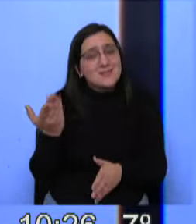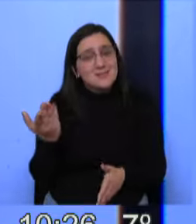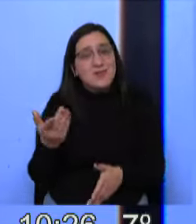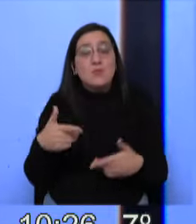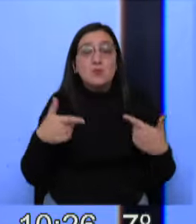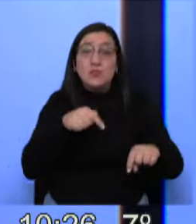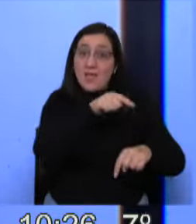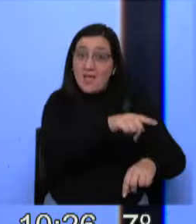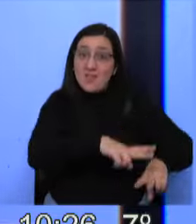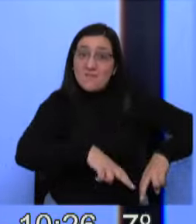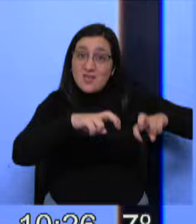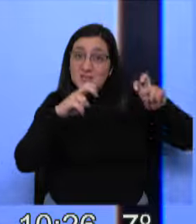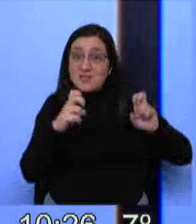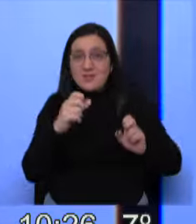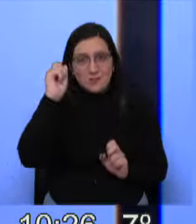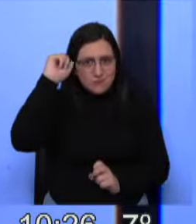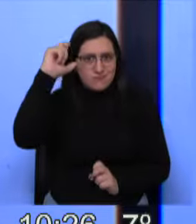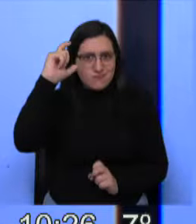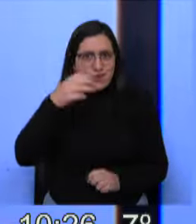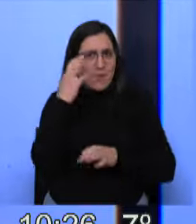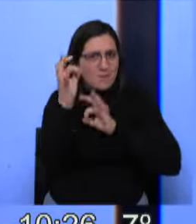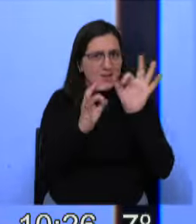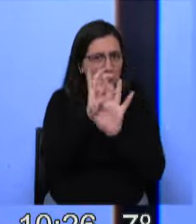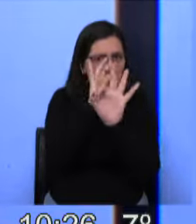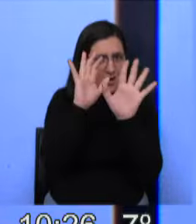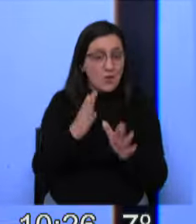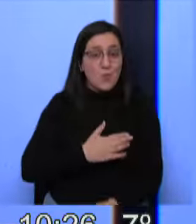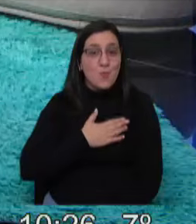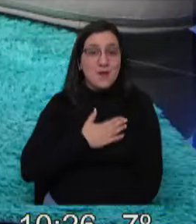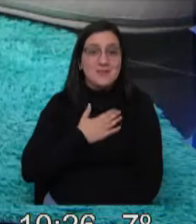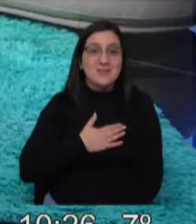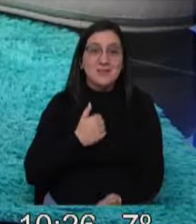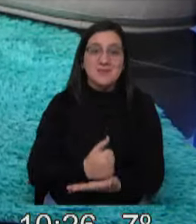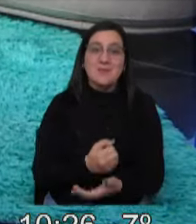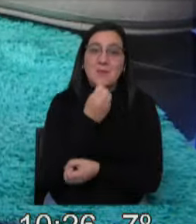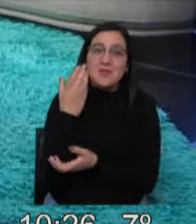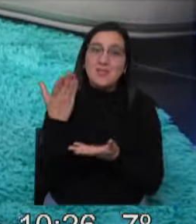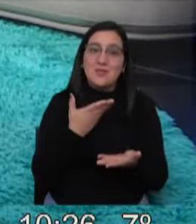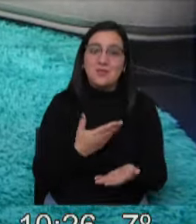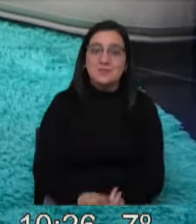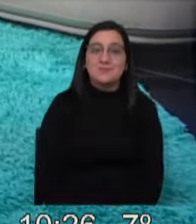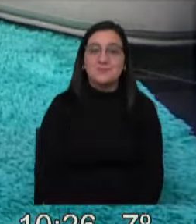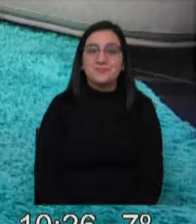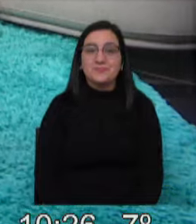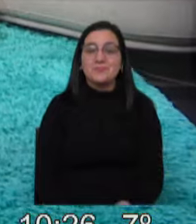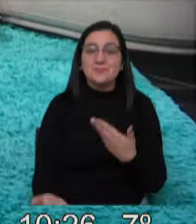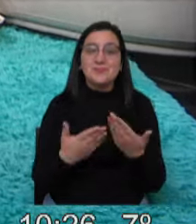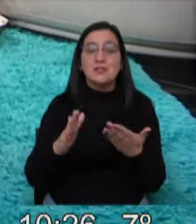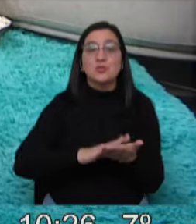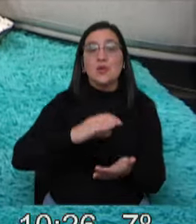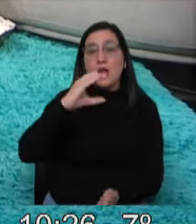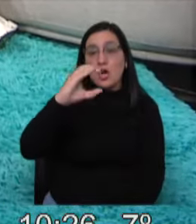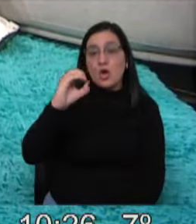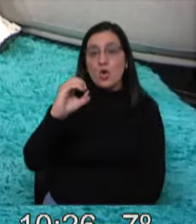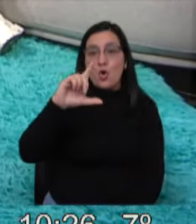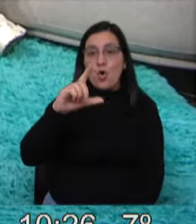sus investigaciones, tiene mucho conocimiento y lo explica de manera muy clara. Así que un placer tenerte acá, Mariano. Bienvenido. Y vamos a hablar del colágeno, así como